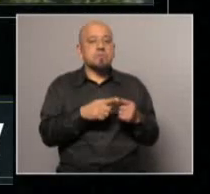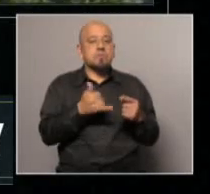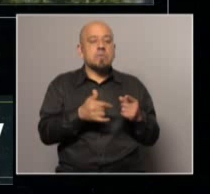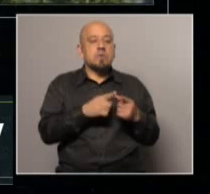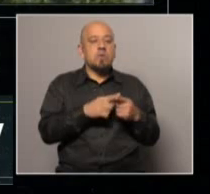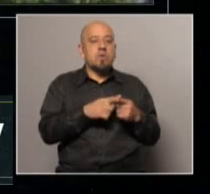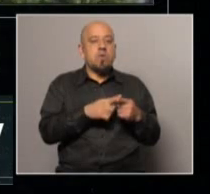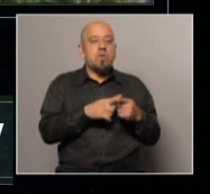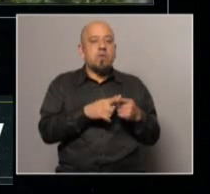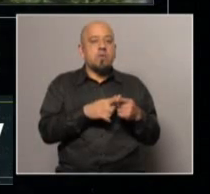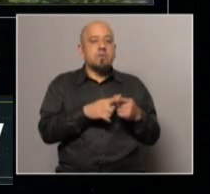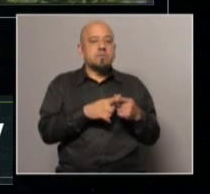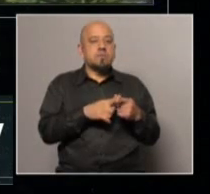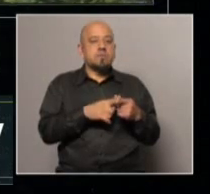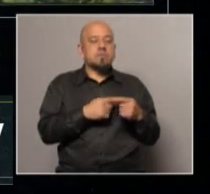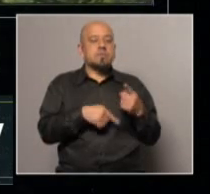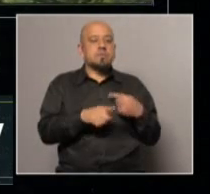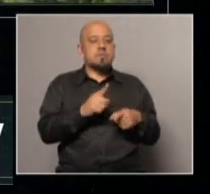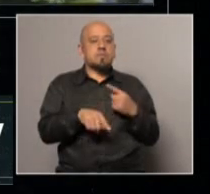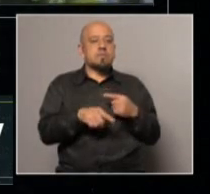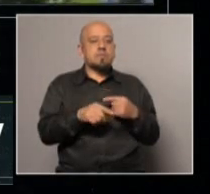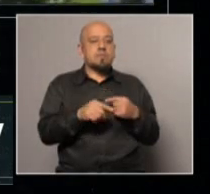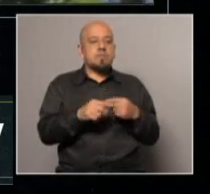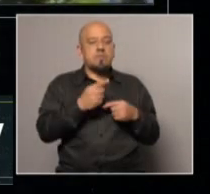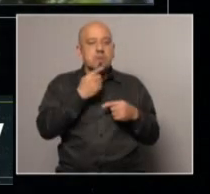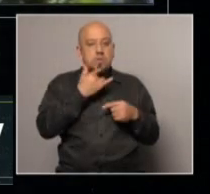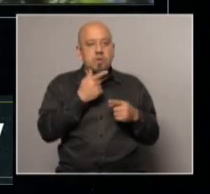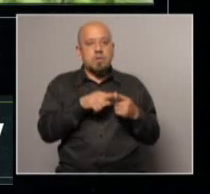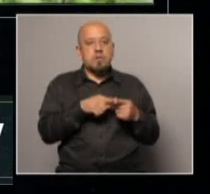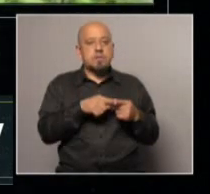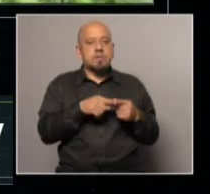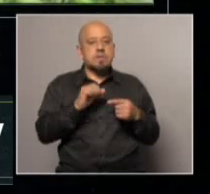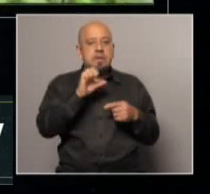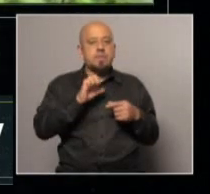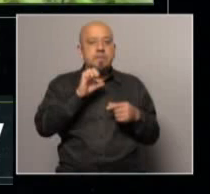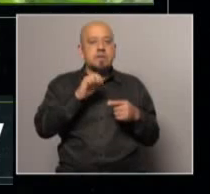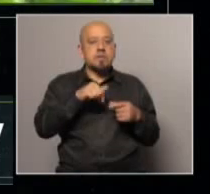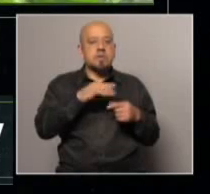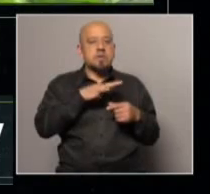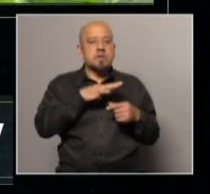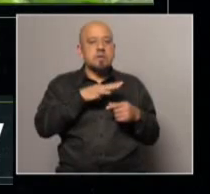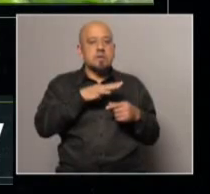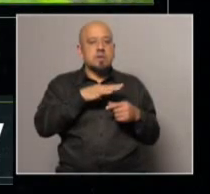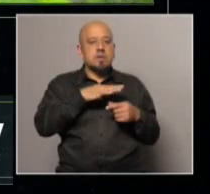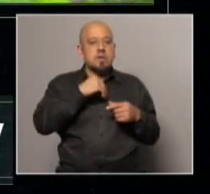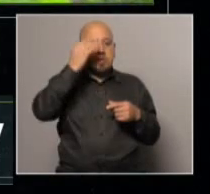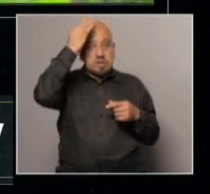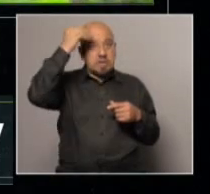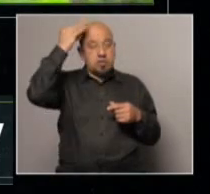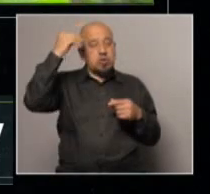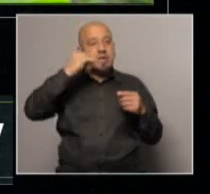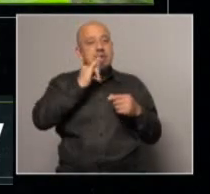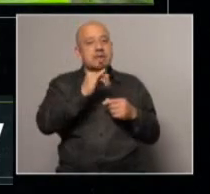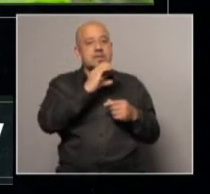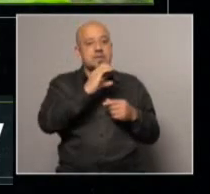valor muy, muy potente. Entonces, es mucho, por ejemplo, la empresa donde estaba Sartori, que vendió, ICC, que es una de